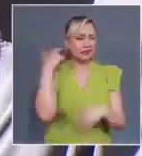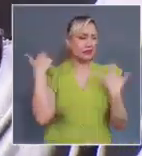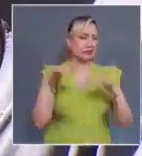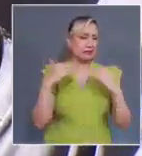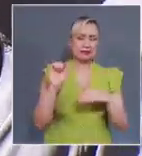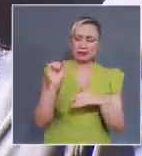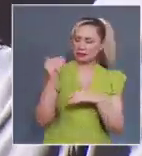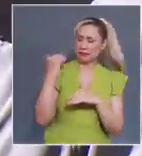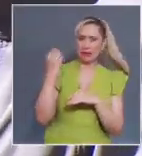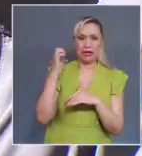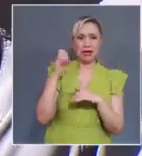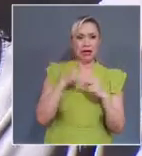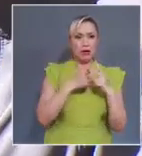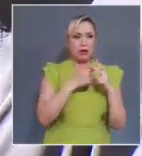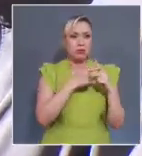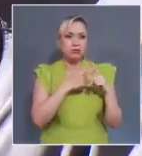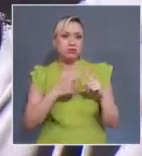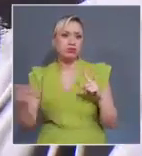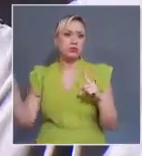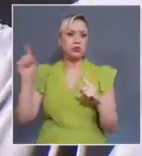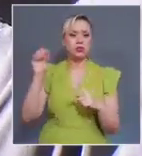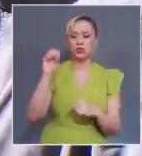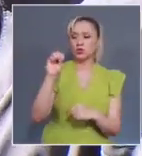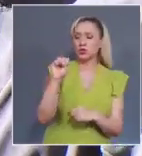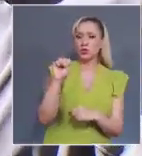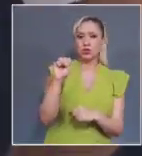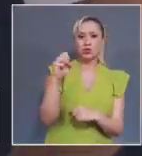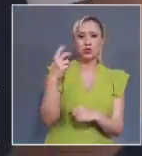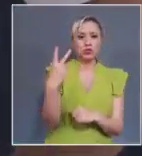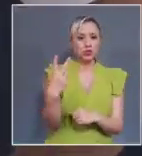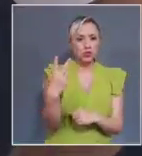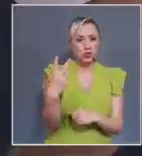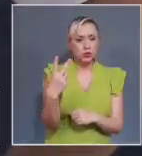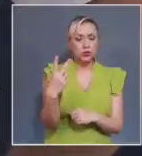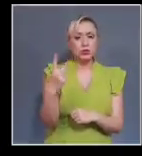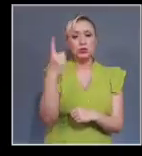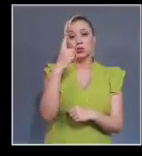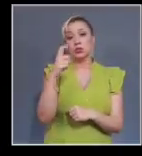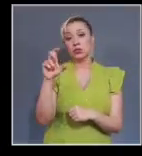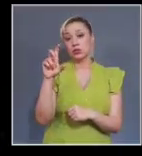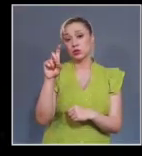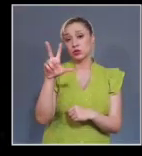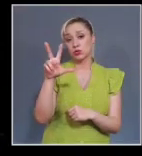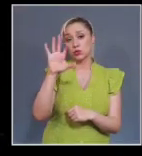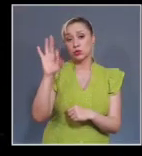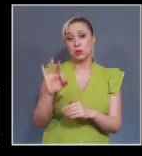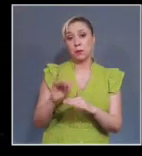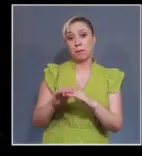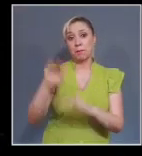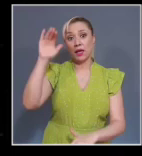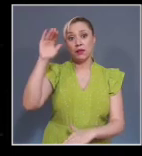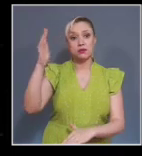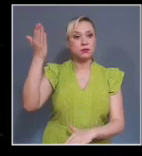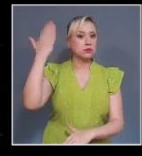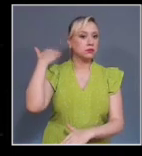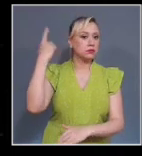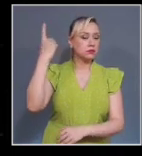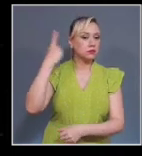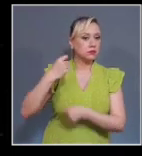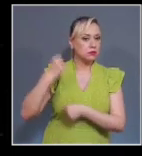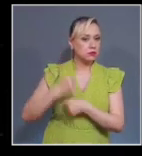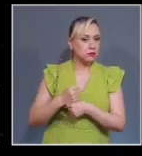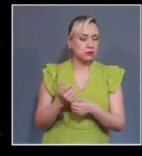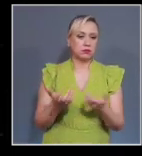hubo 62 ataques, 138% más que en el mismo mes de 2022. Así